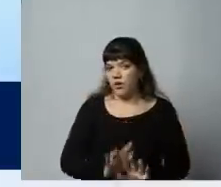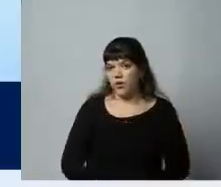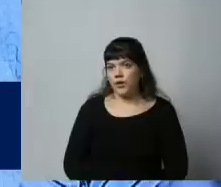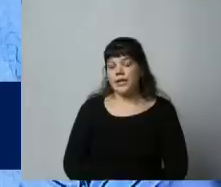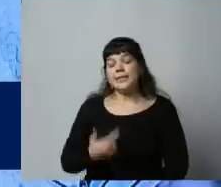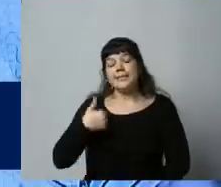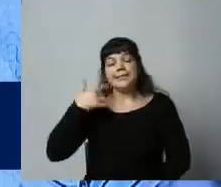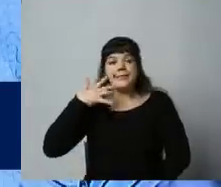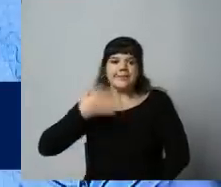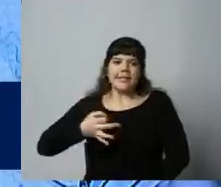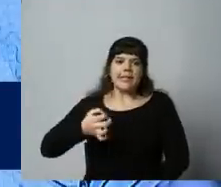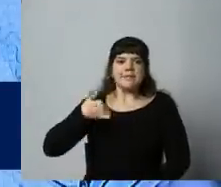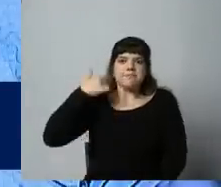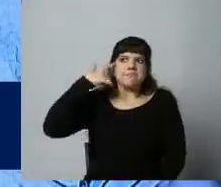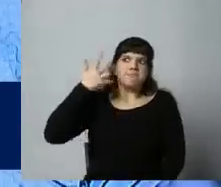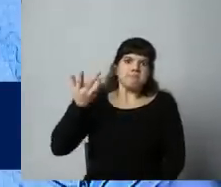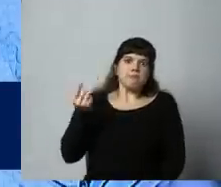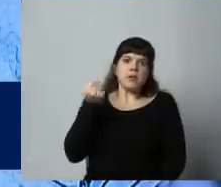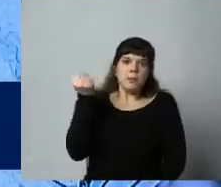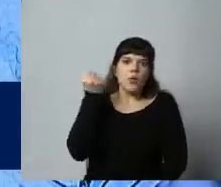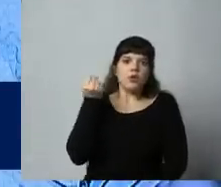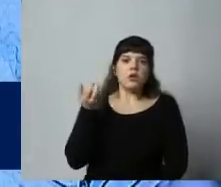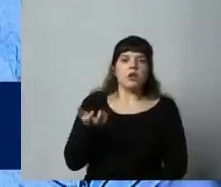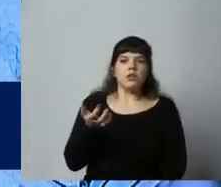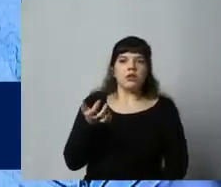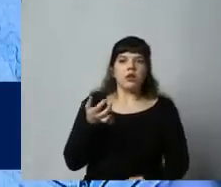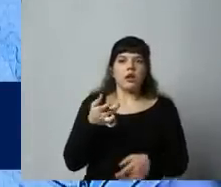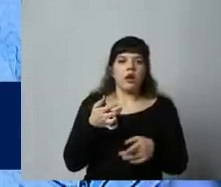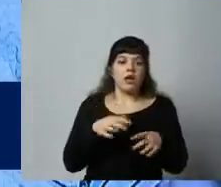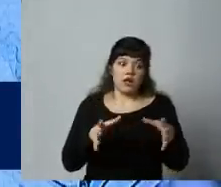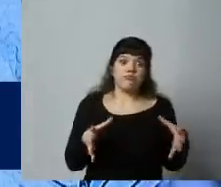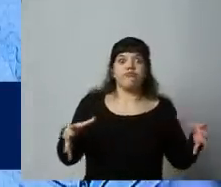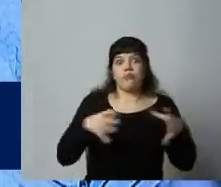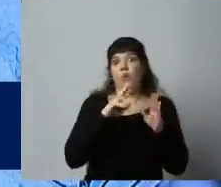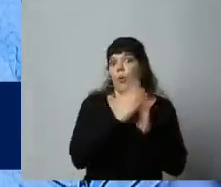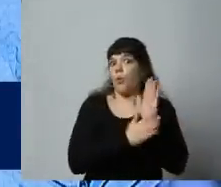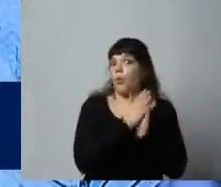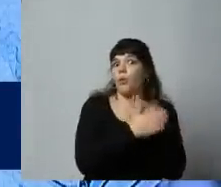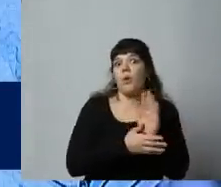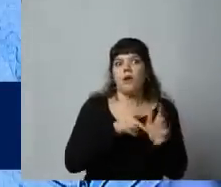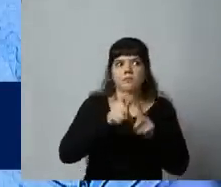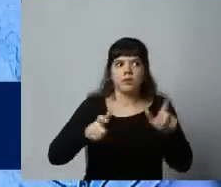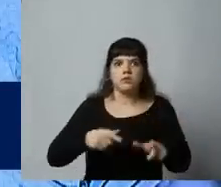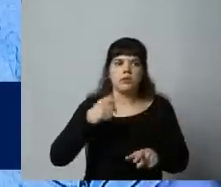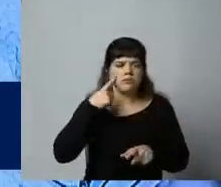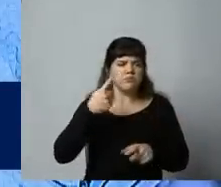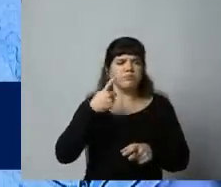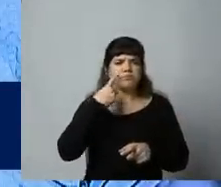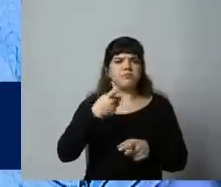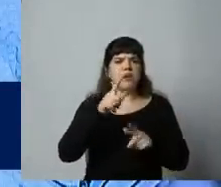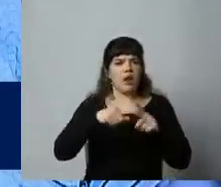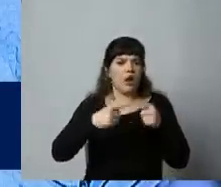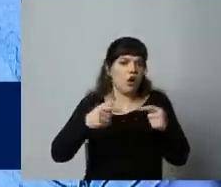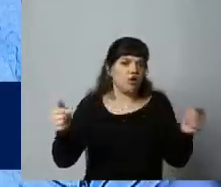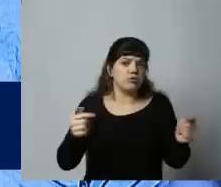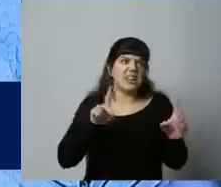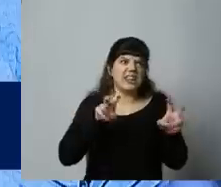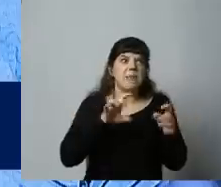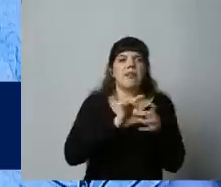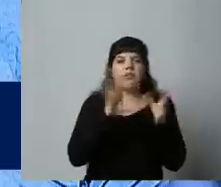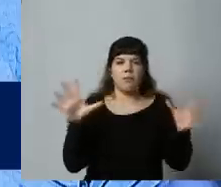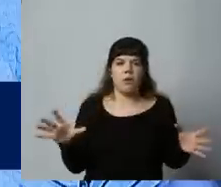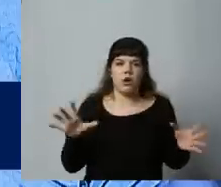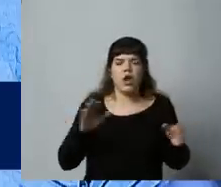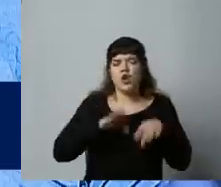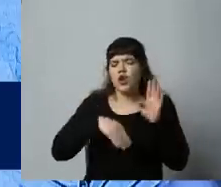mí me parece central que la población reflexione en torno a las a lo que trasunta desde el punto de vista de la Democracia independientemente de las